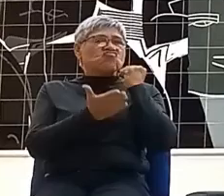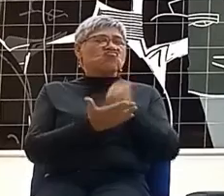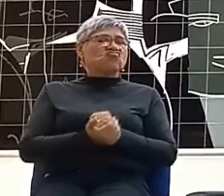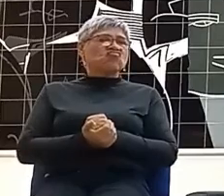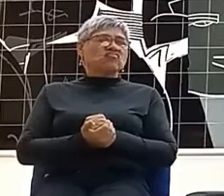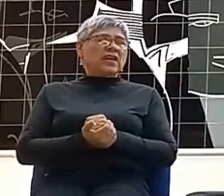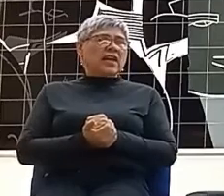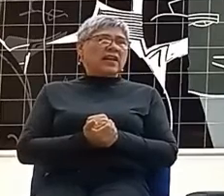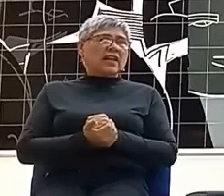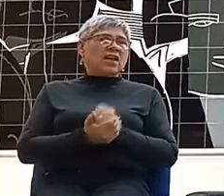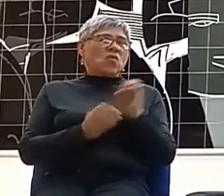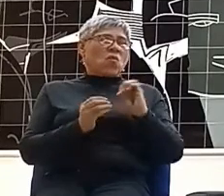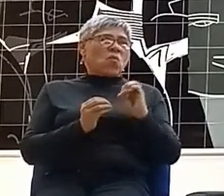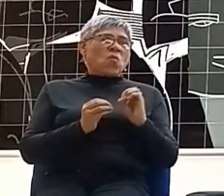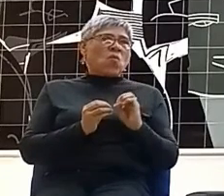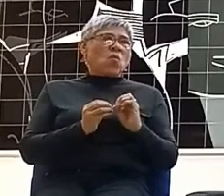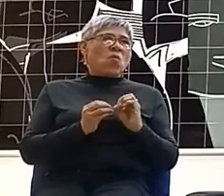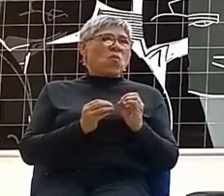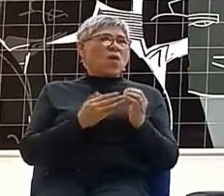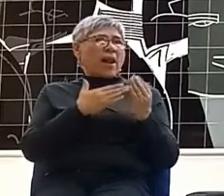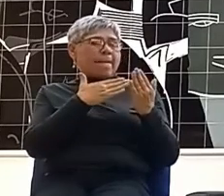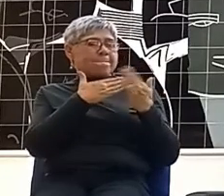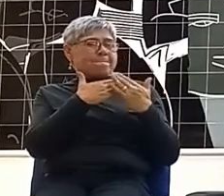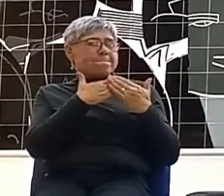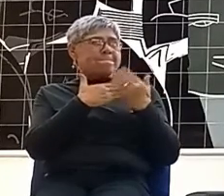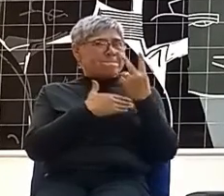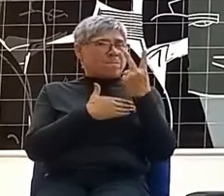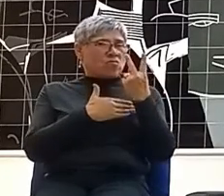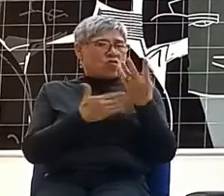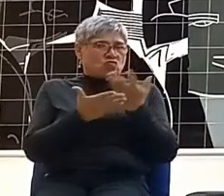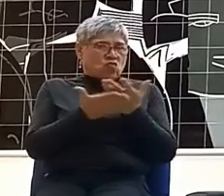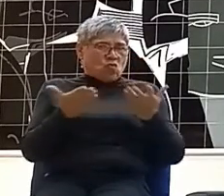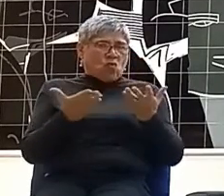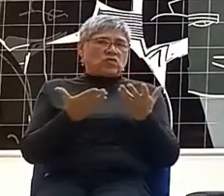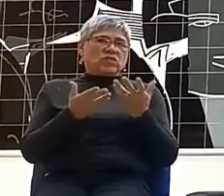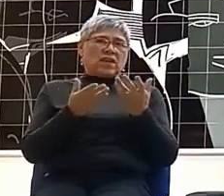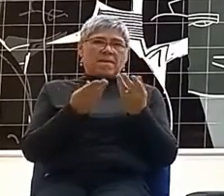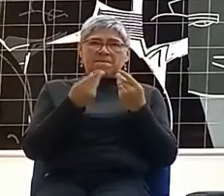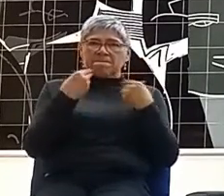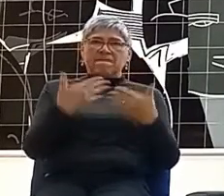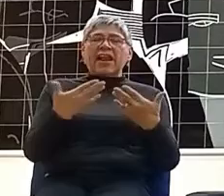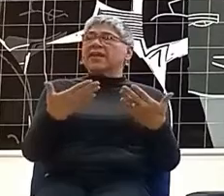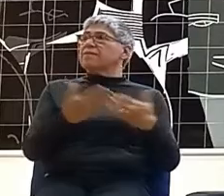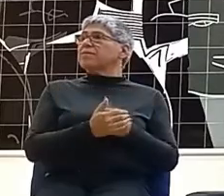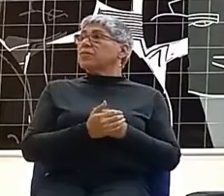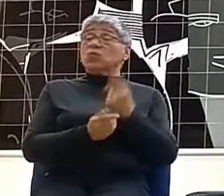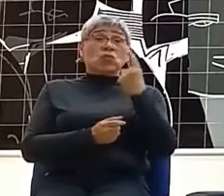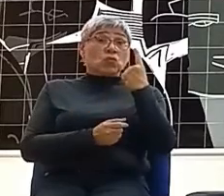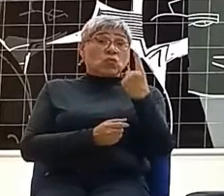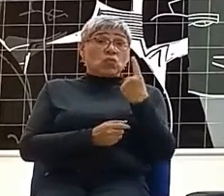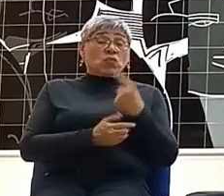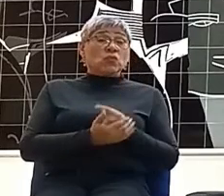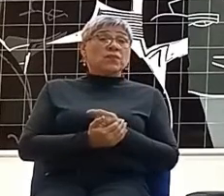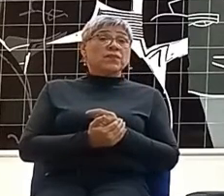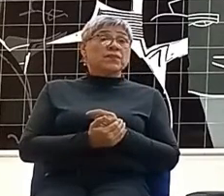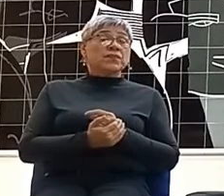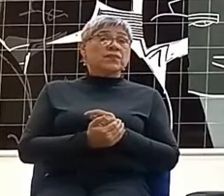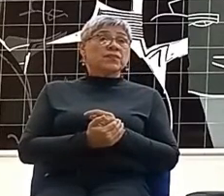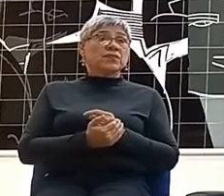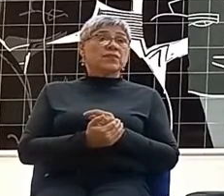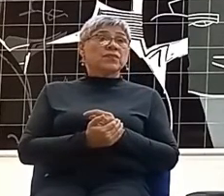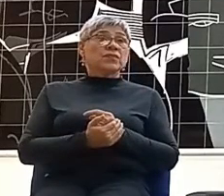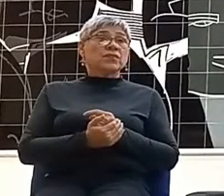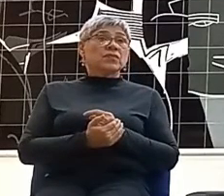define dos instancias muy valiosas. Una,